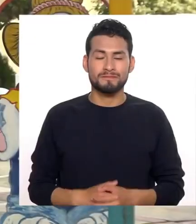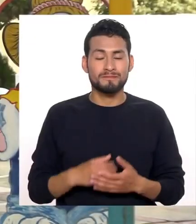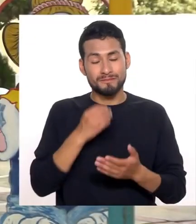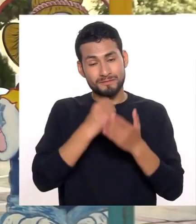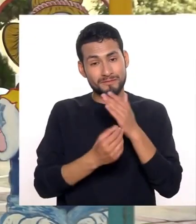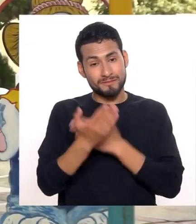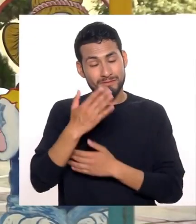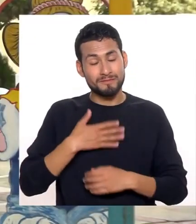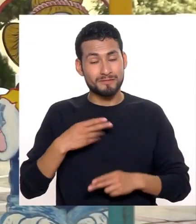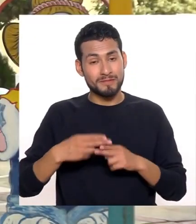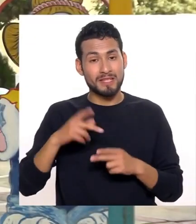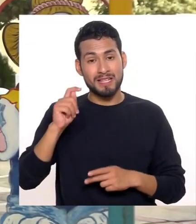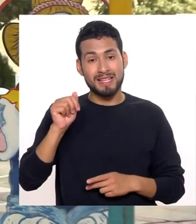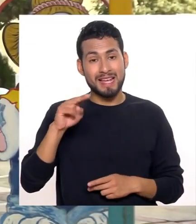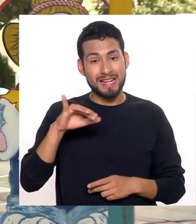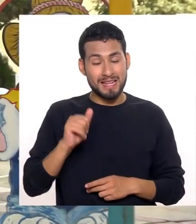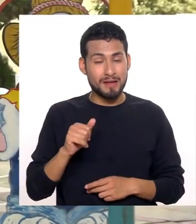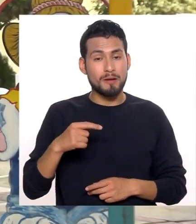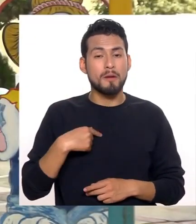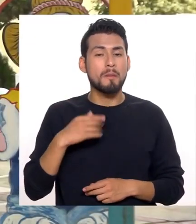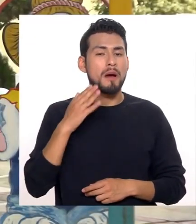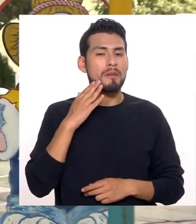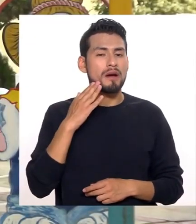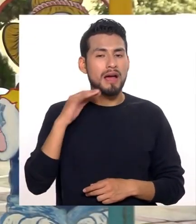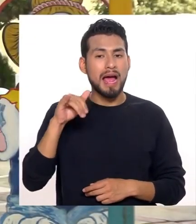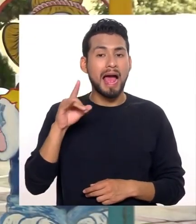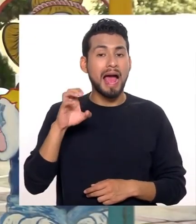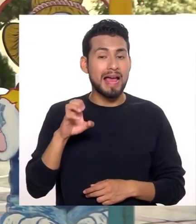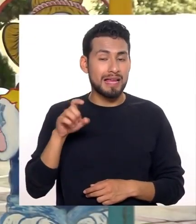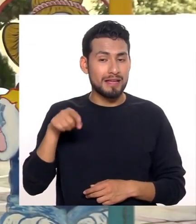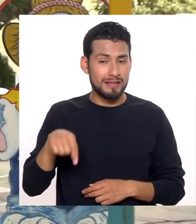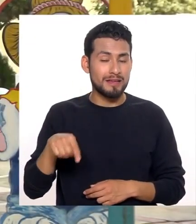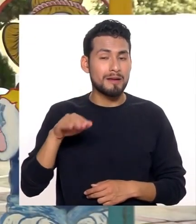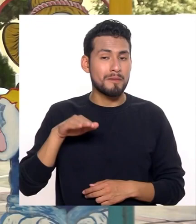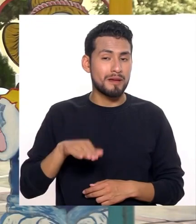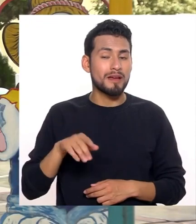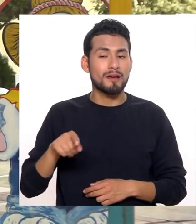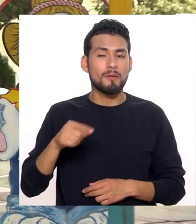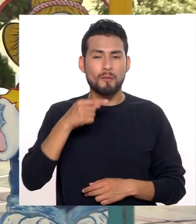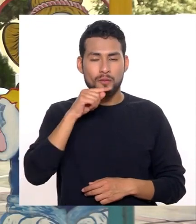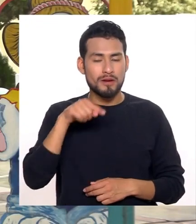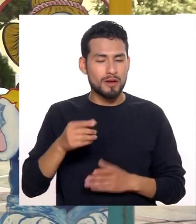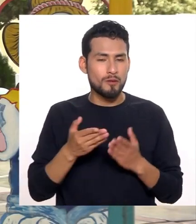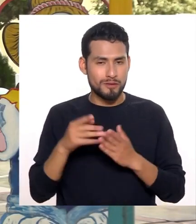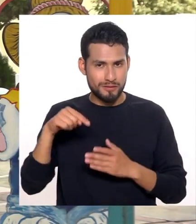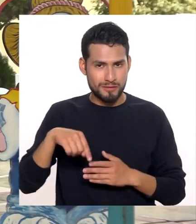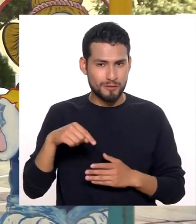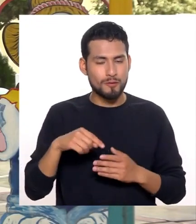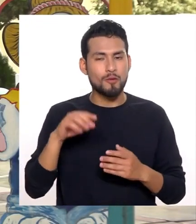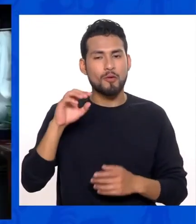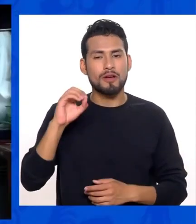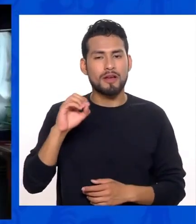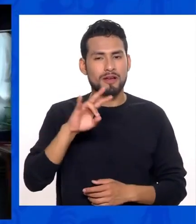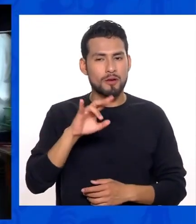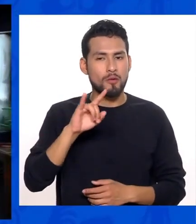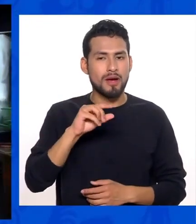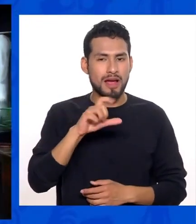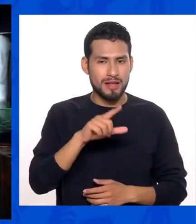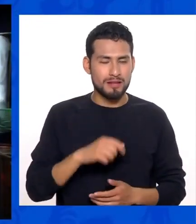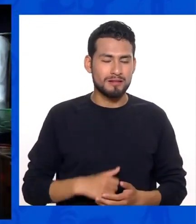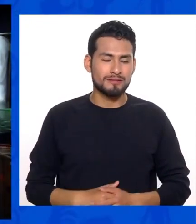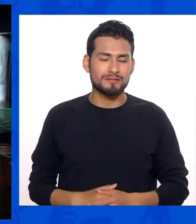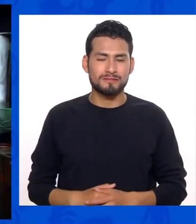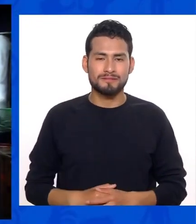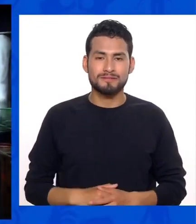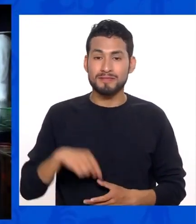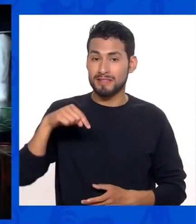Buenos días, mi nombre es Tania Franco, soy mamá de Jade y bueno, mi hijita estudia aquí en la UGEL 07. Aquí